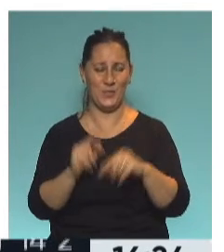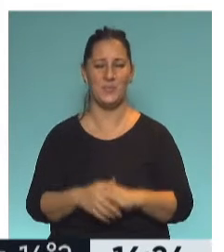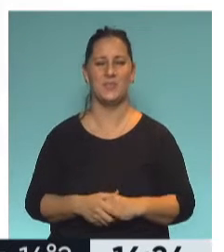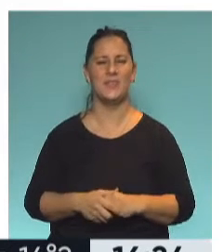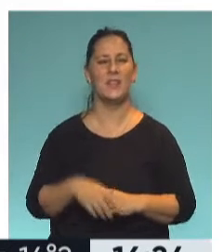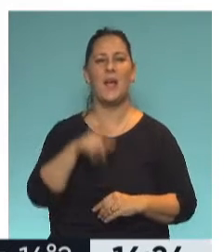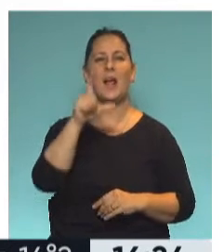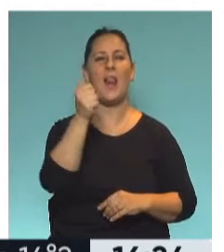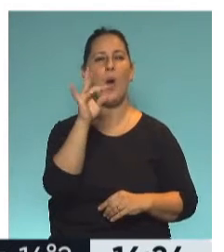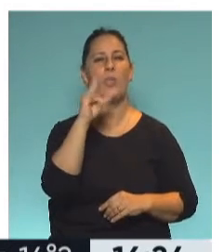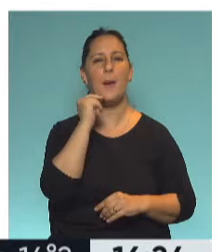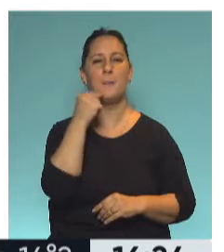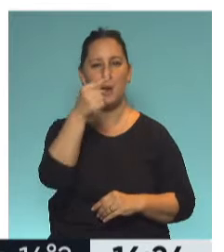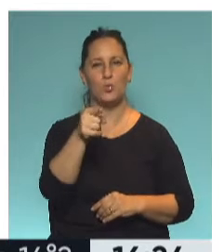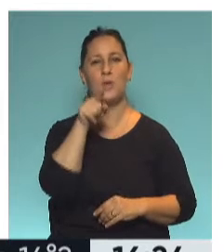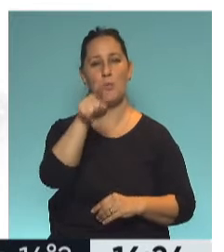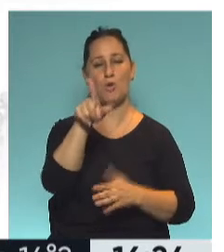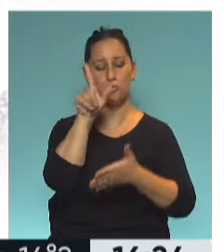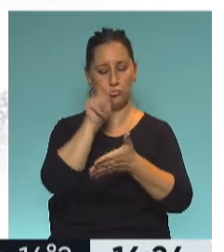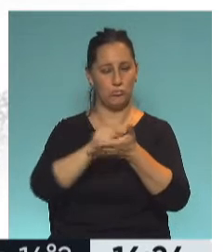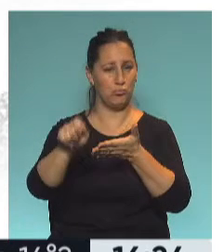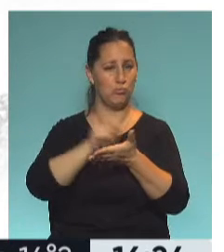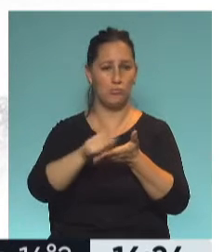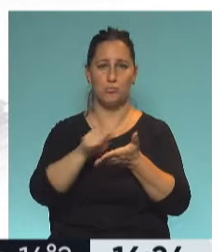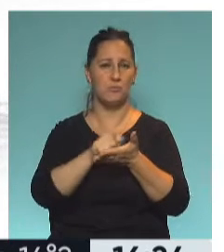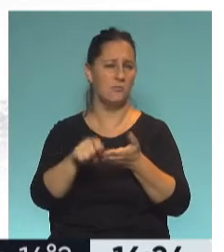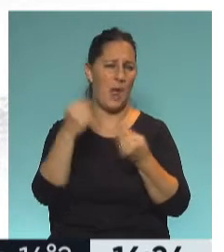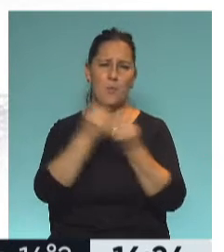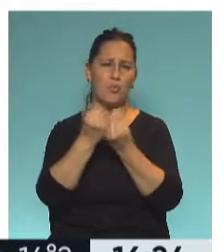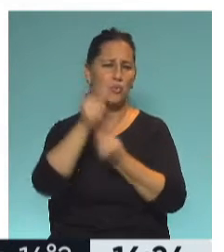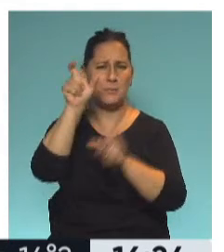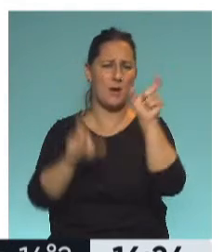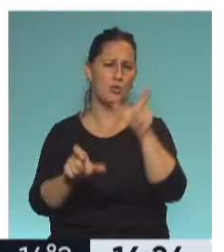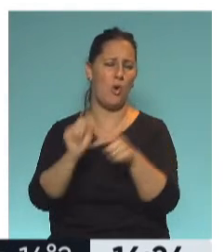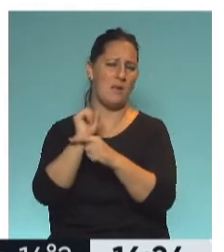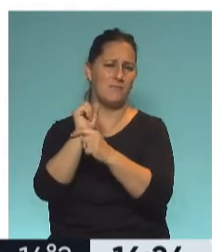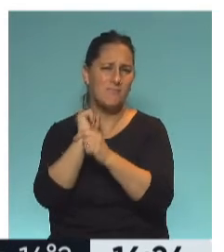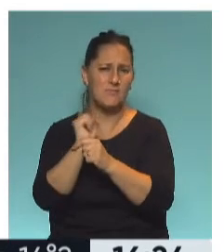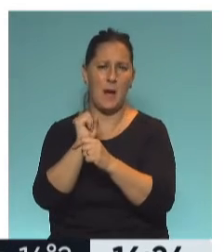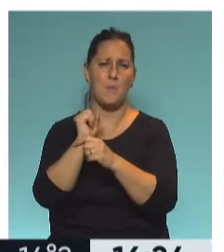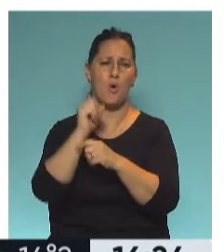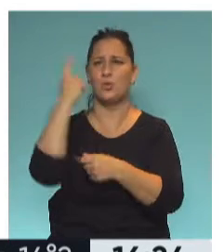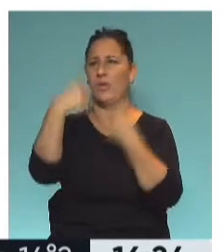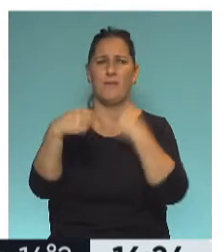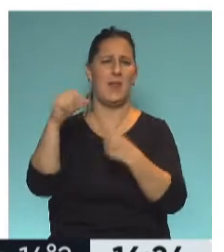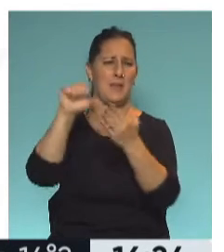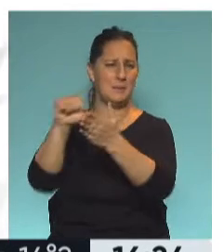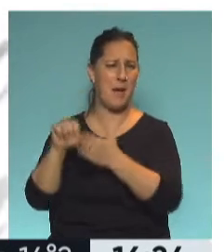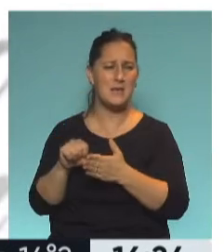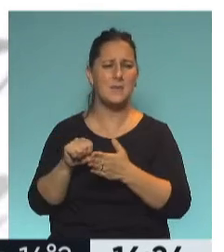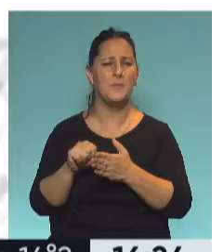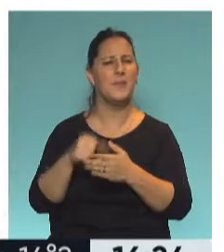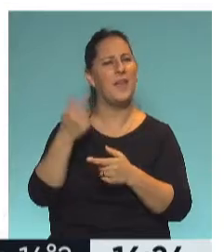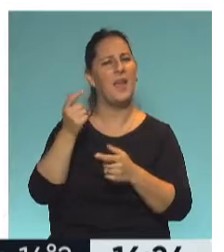hay? Porque vos, a ver, componés para un sinfín de artistas súper talentosos de diferentes lugares del mundo. Digo, ¿cuál